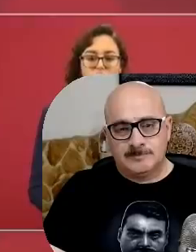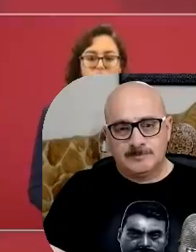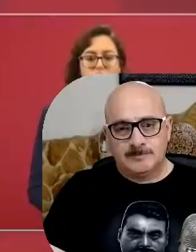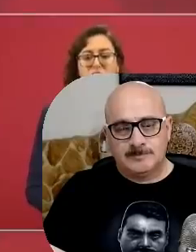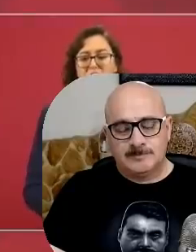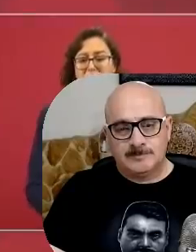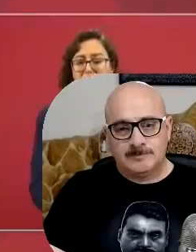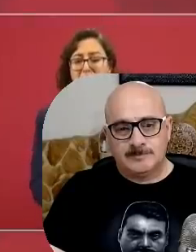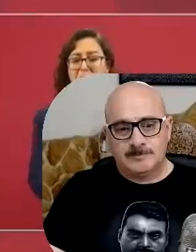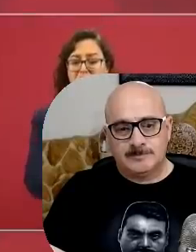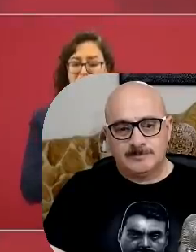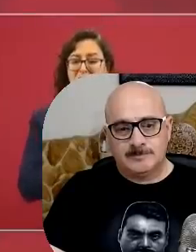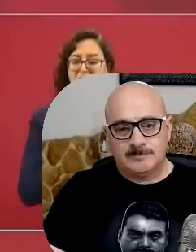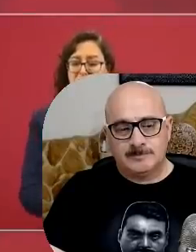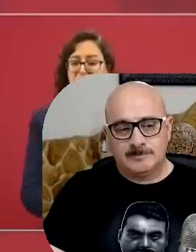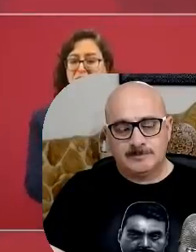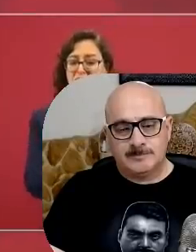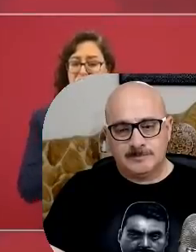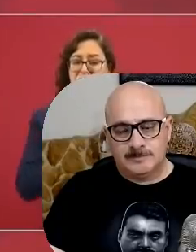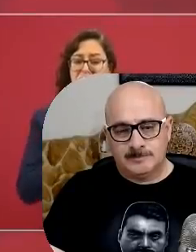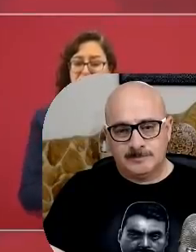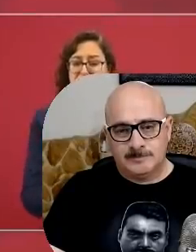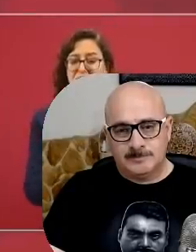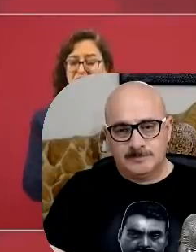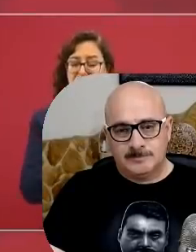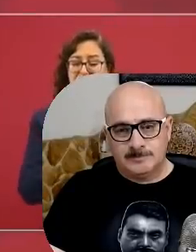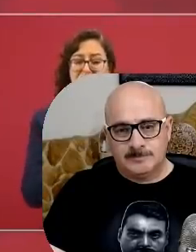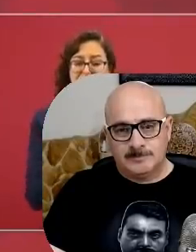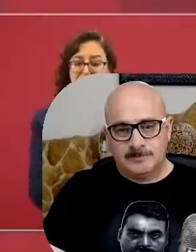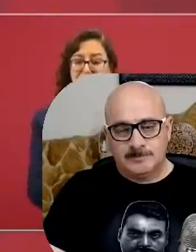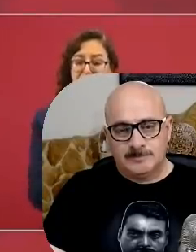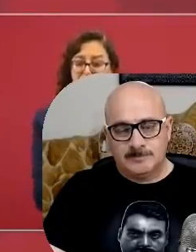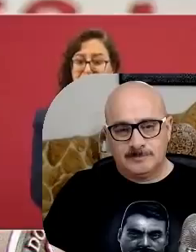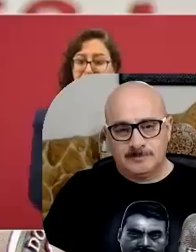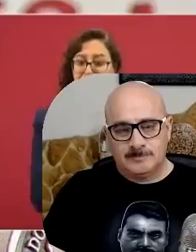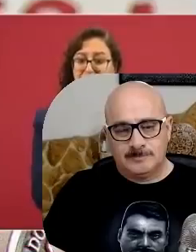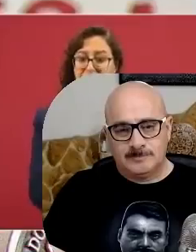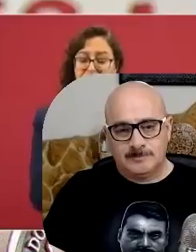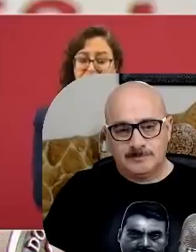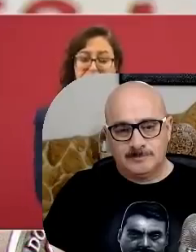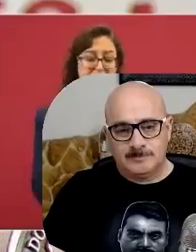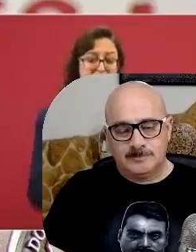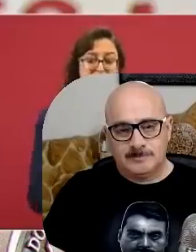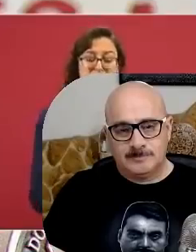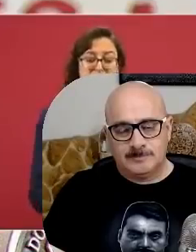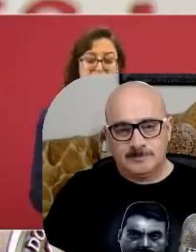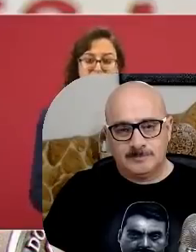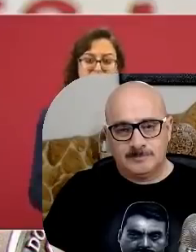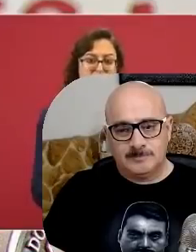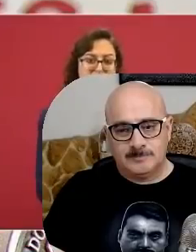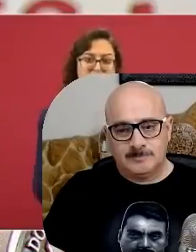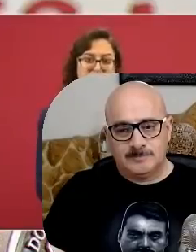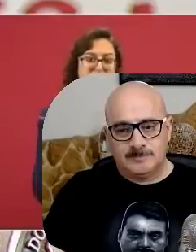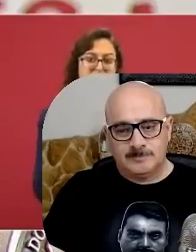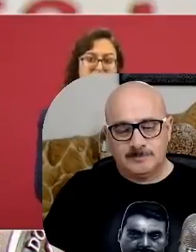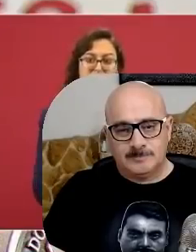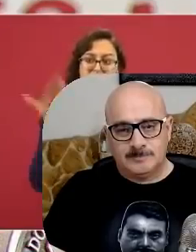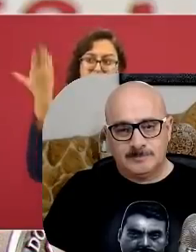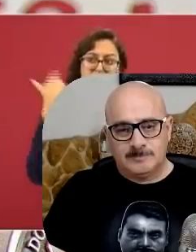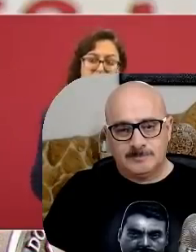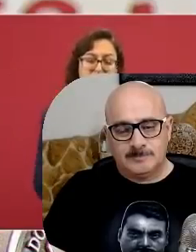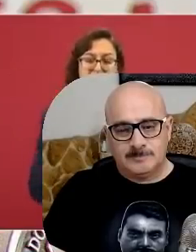insultando en los medios como cuando insultaban al presidente